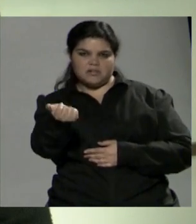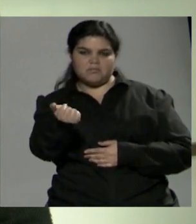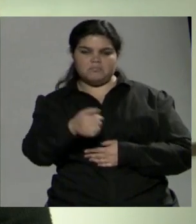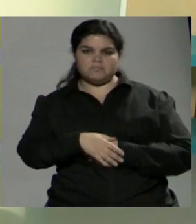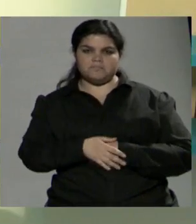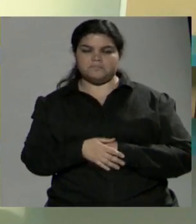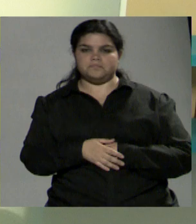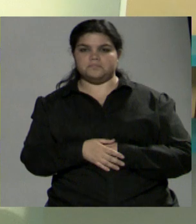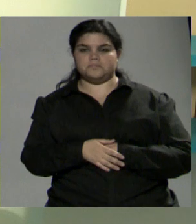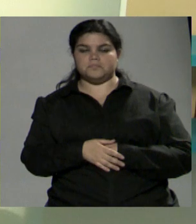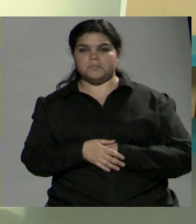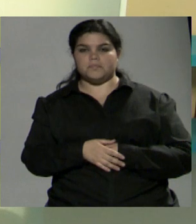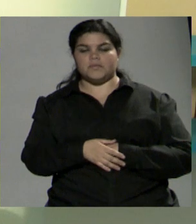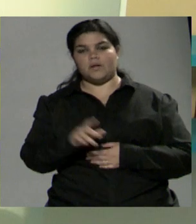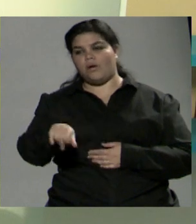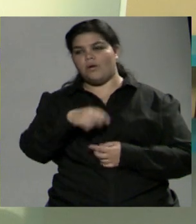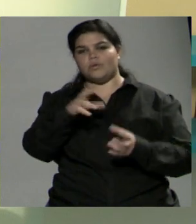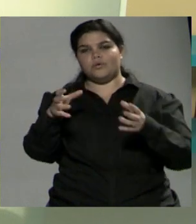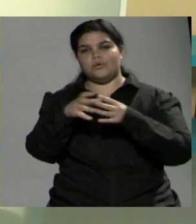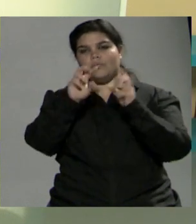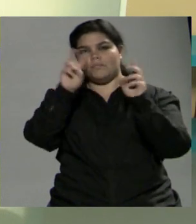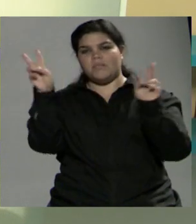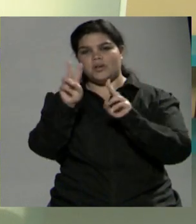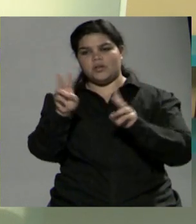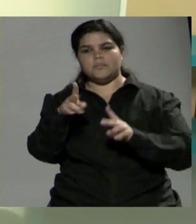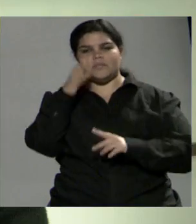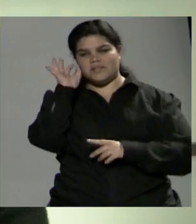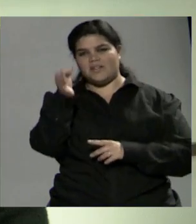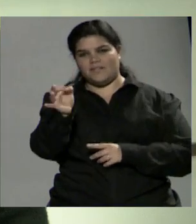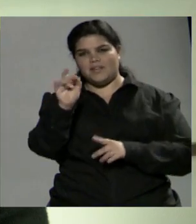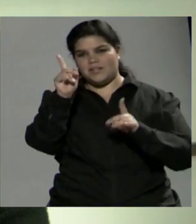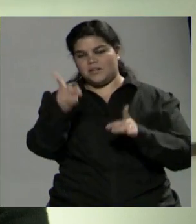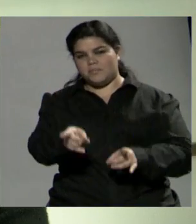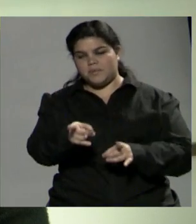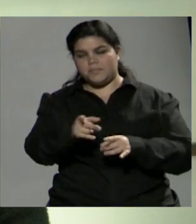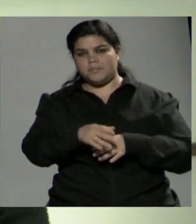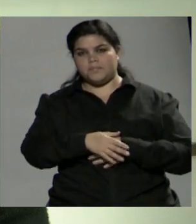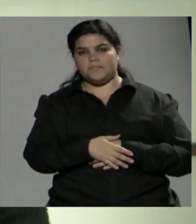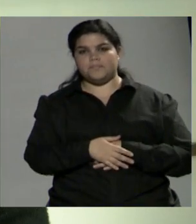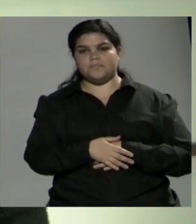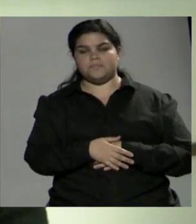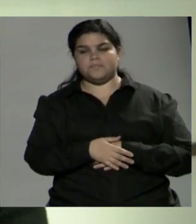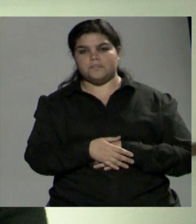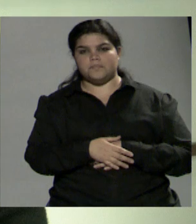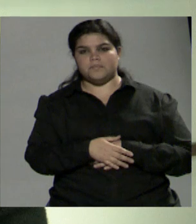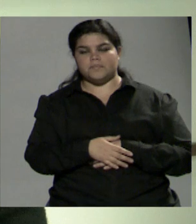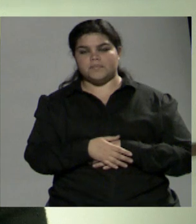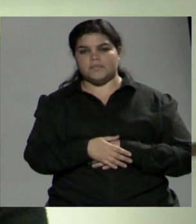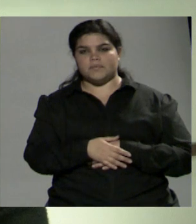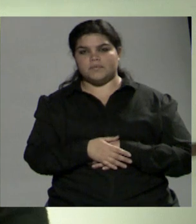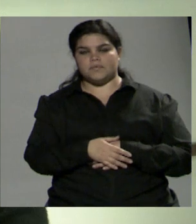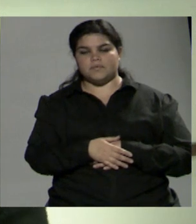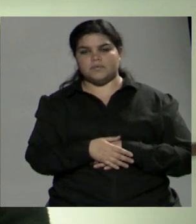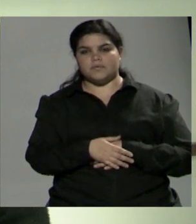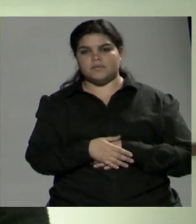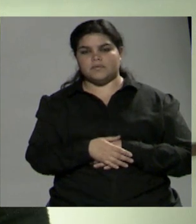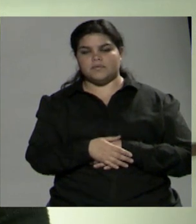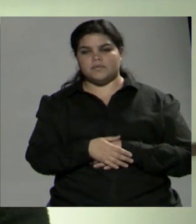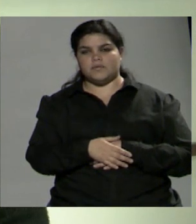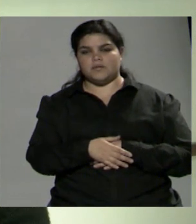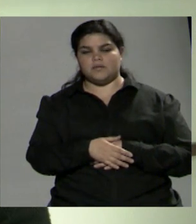dicho todo el mundo, el propio gobernador se echó la campaña en los hombros y es decir, él